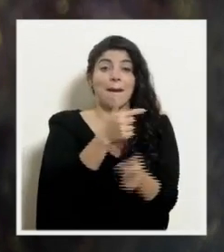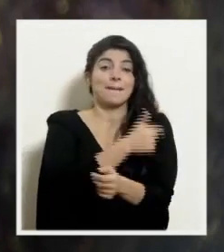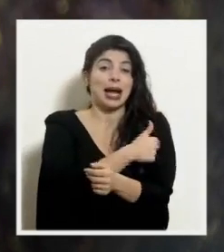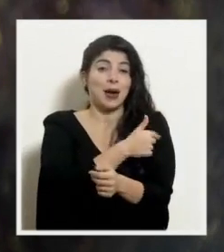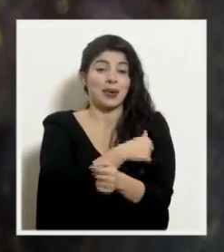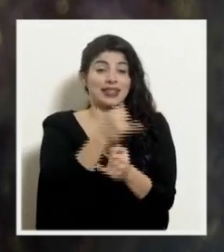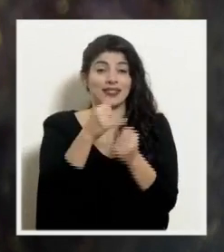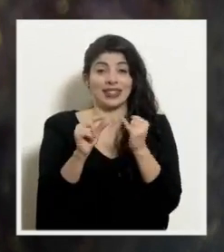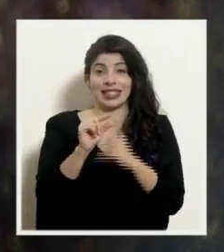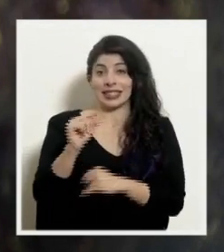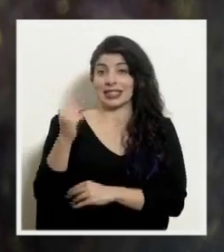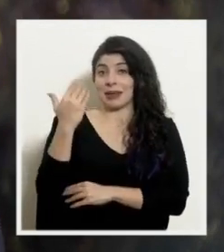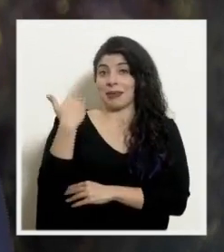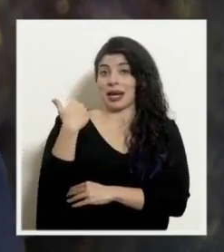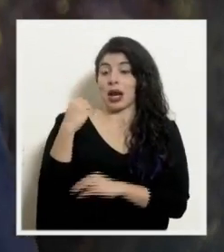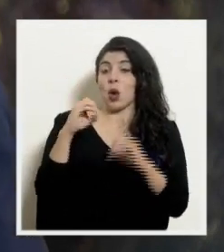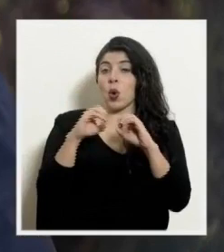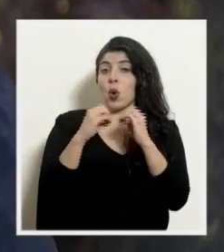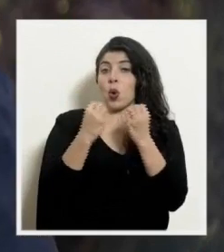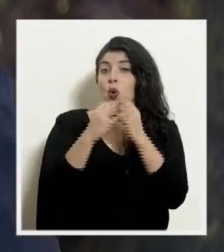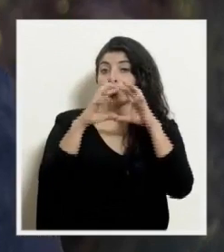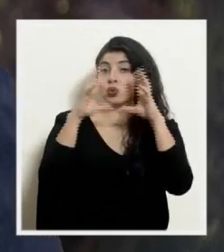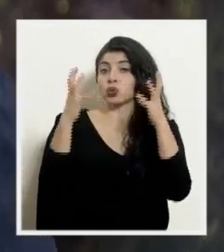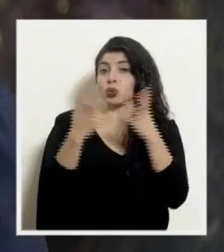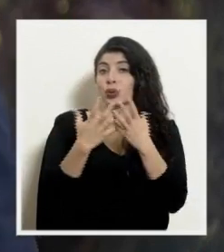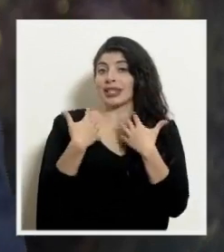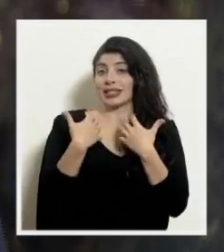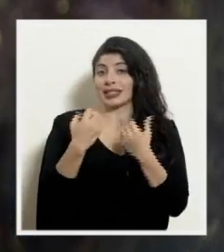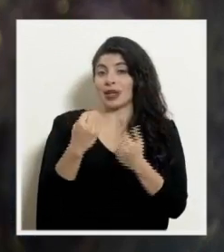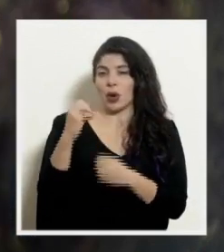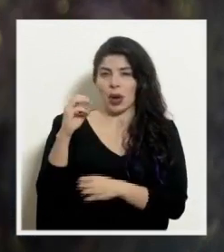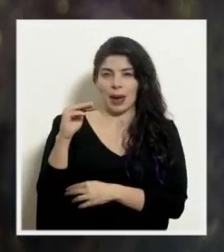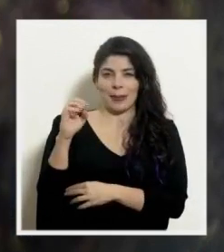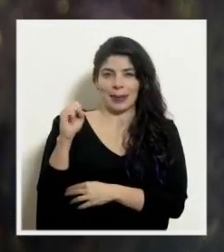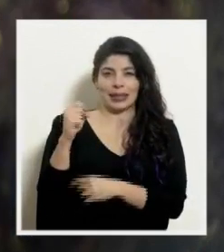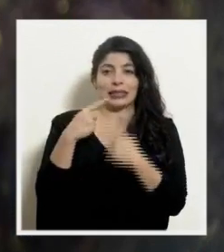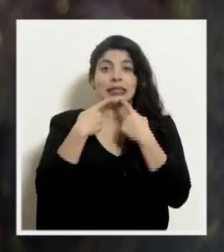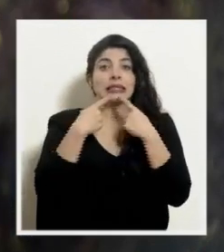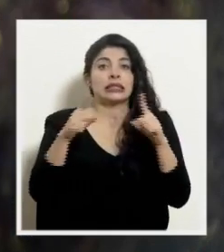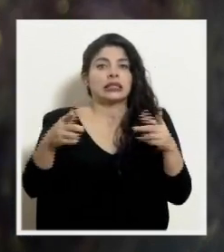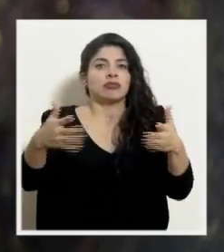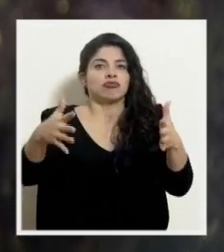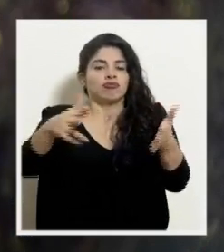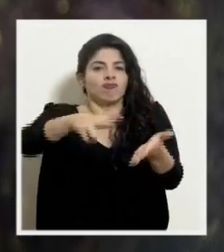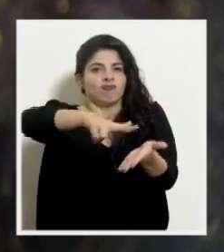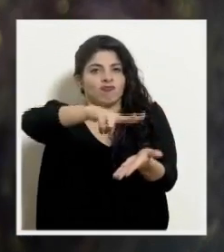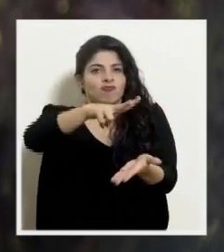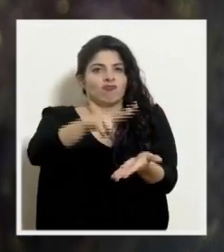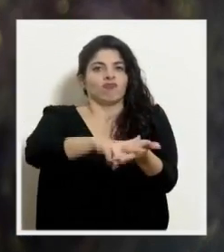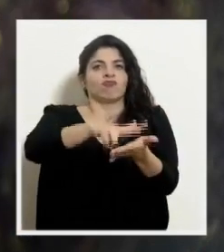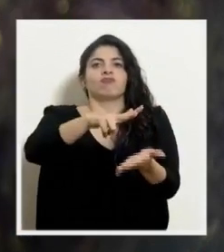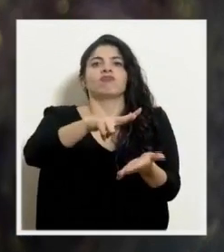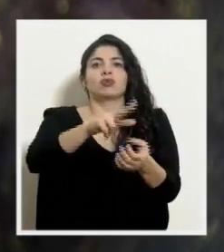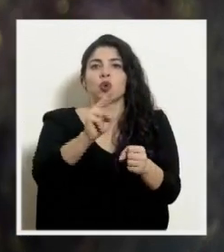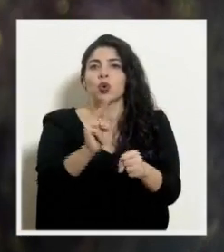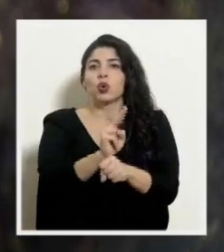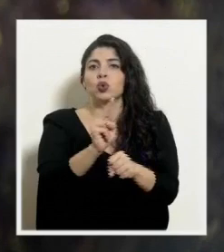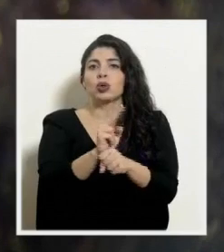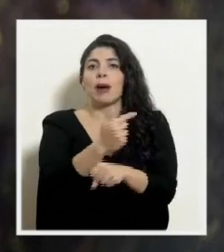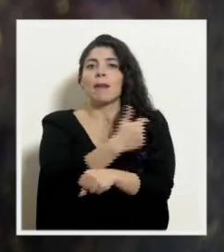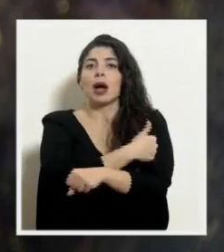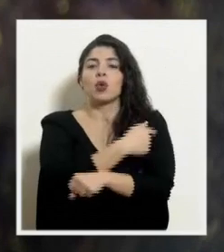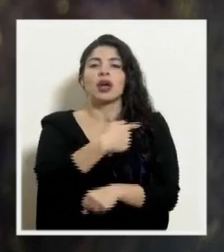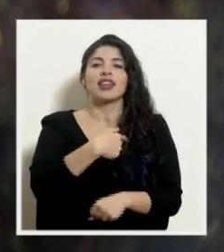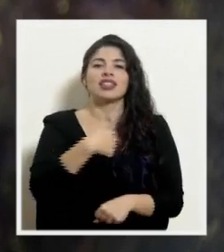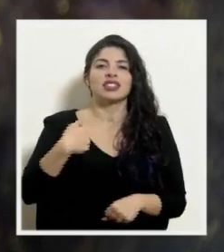en el fin de semana la Organización Mundial de la Salud anunció que se aprueba el uso de la vacuna